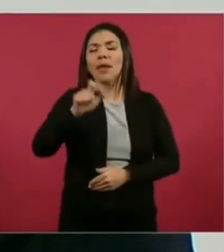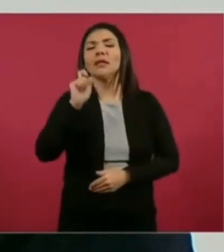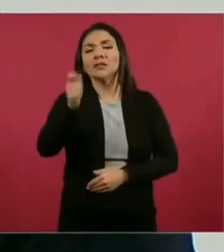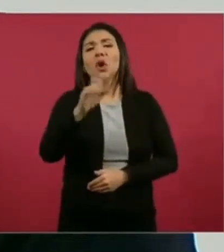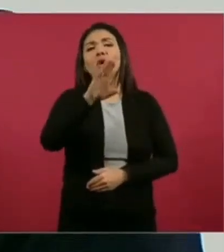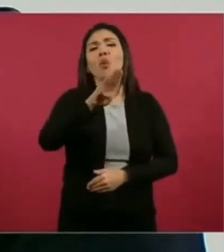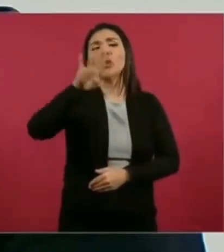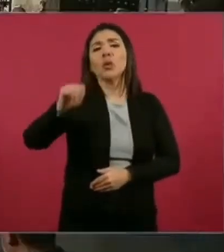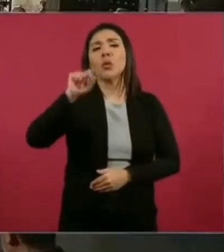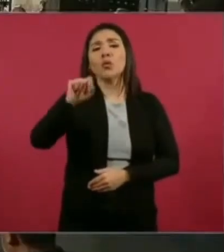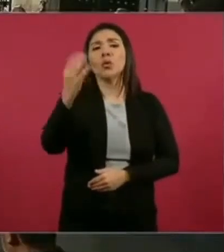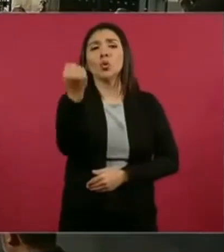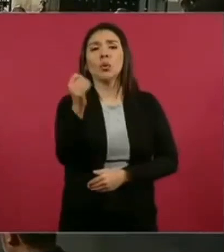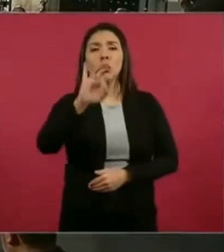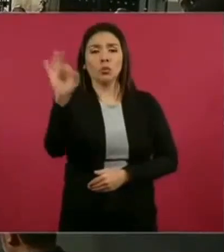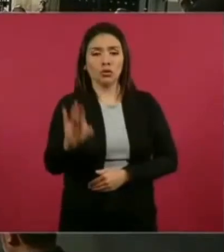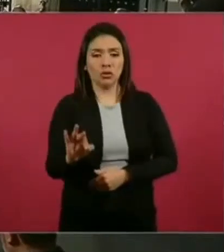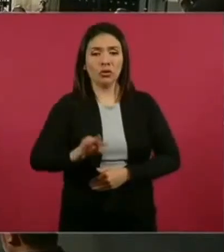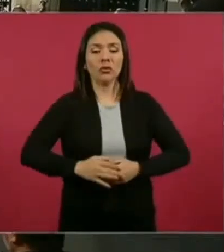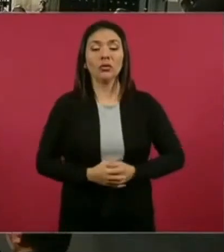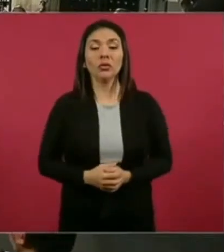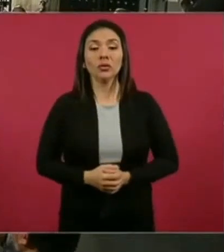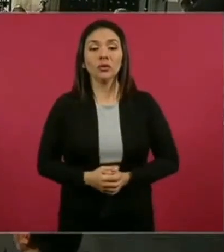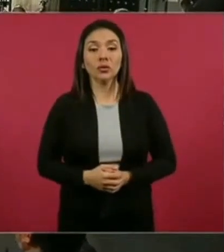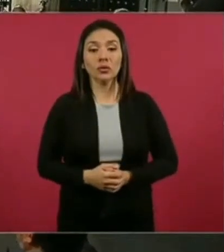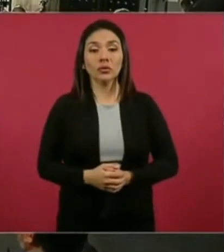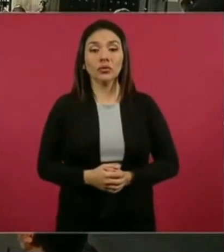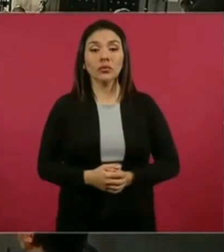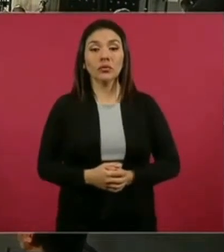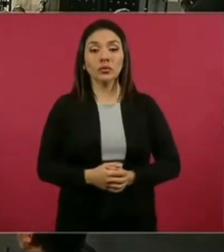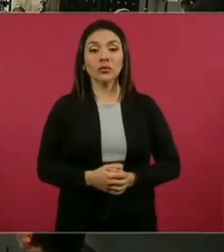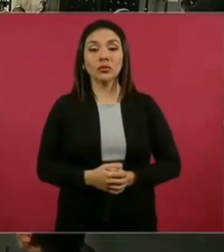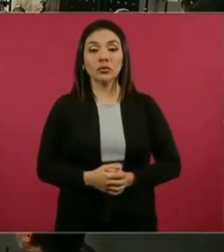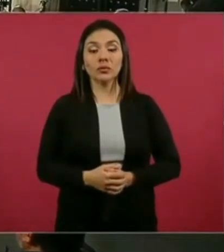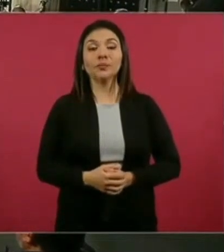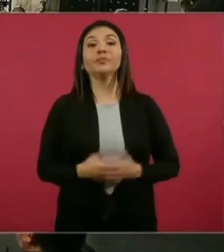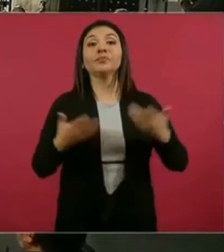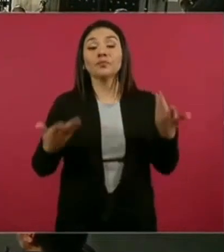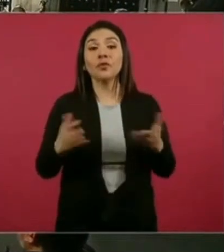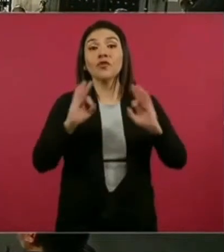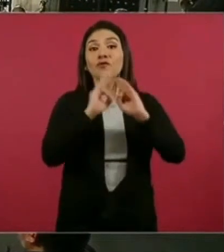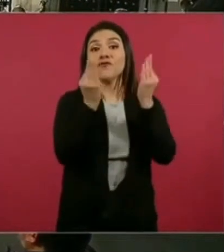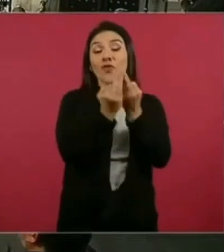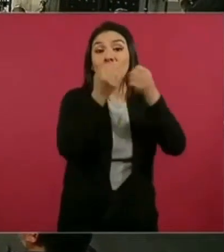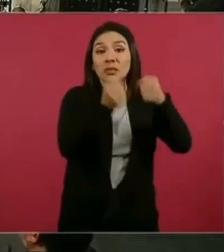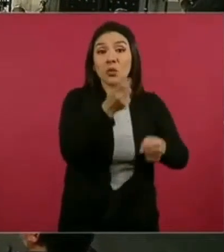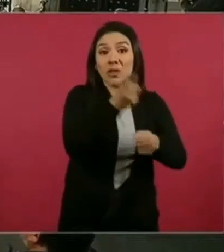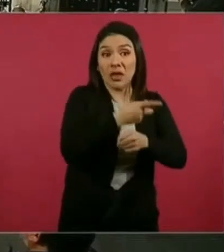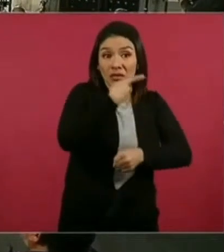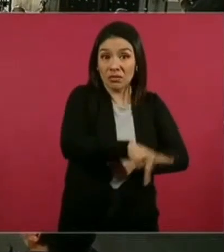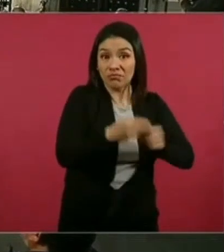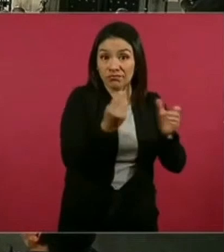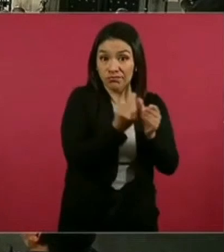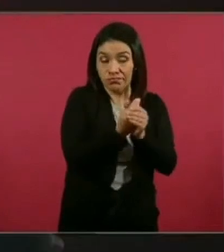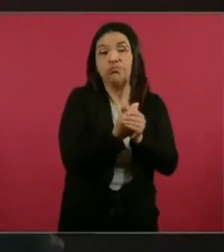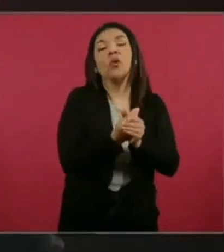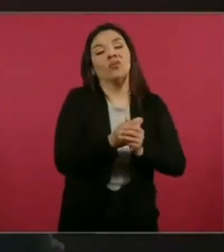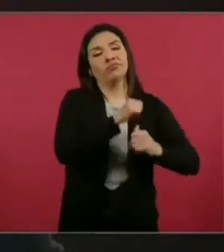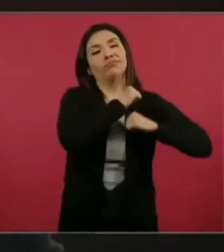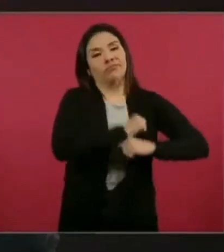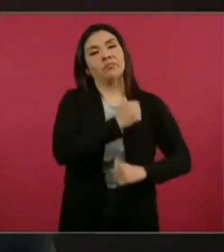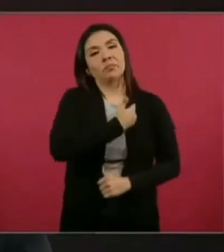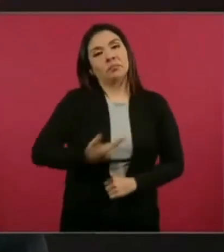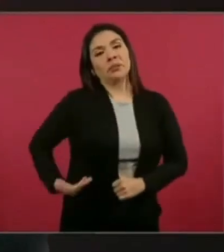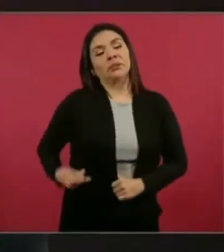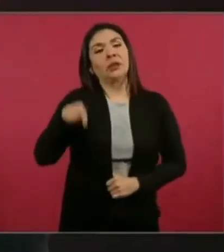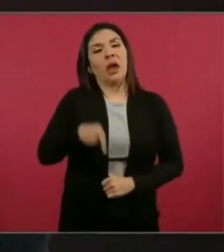99.9%. Siguiente, por favor. En cuanto a medidas de seguridad internas, la Oficina de la Presidencia